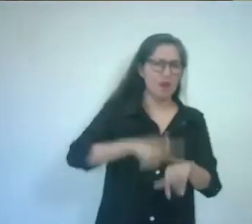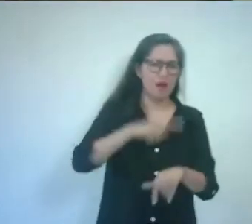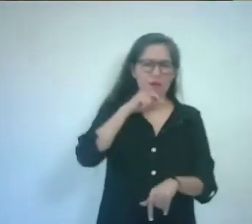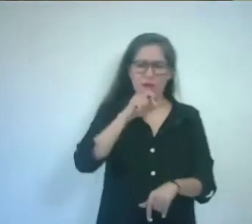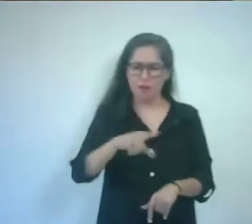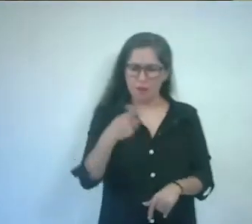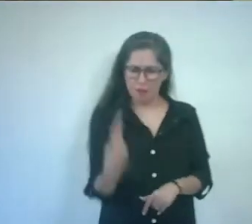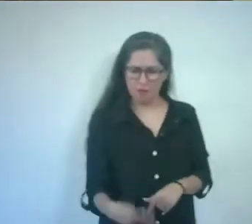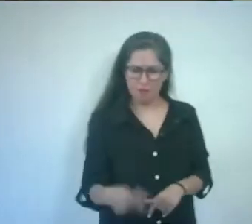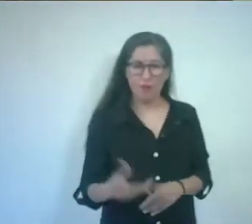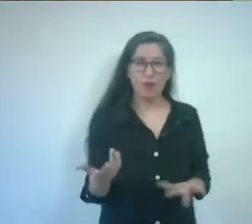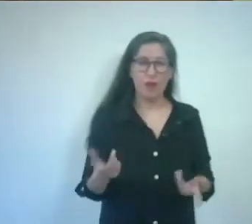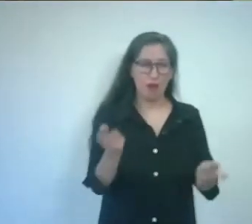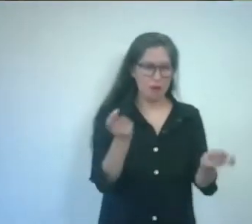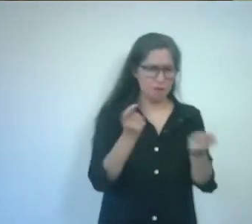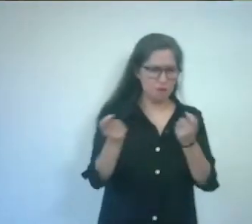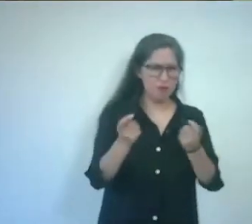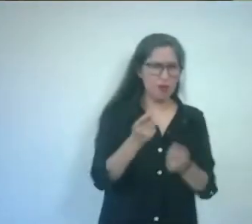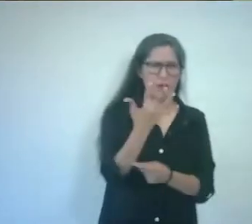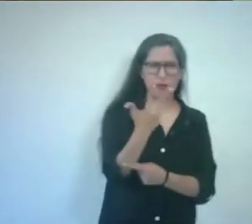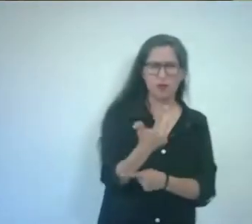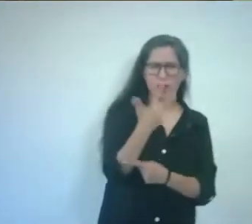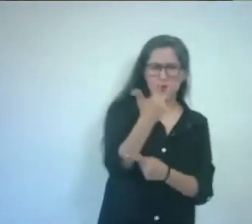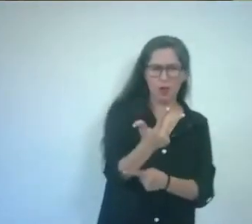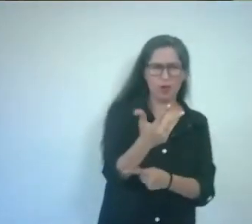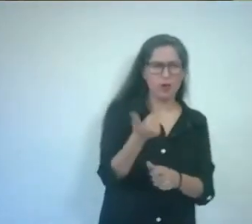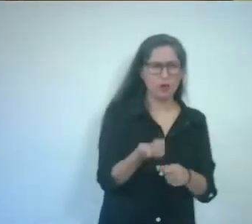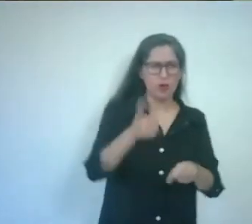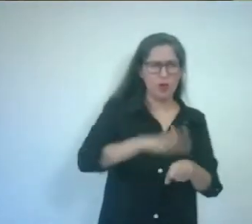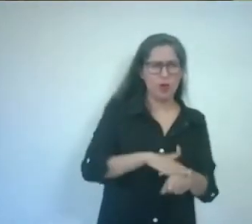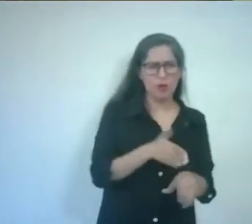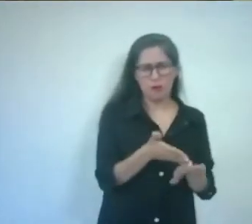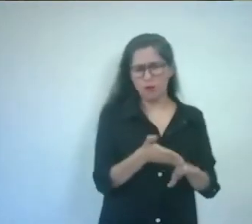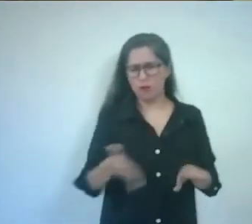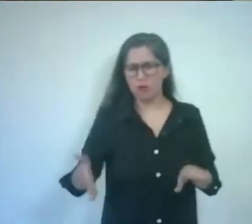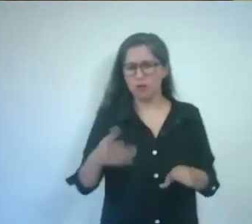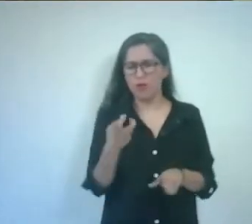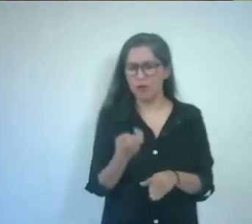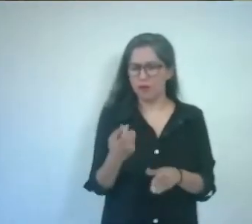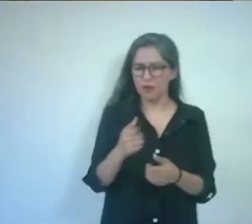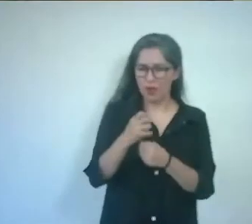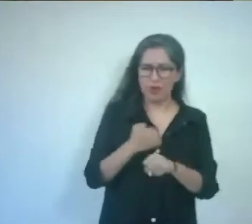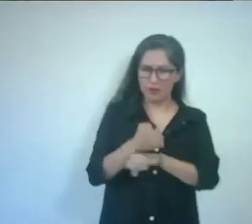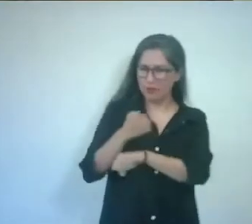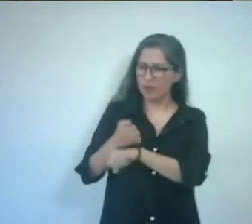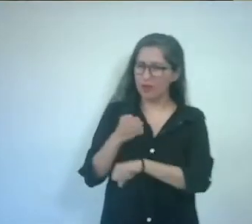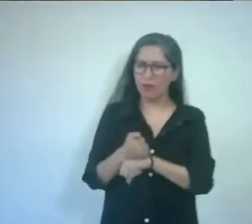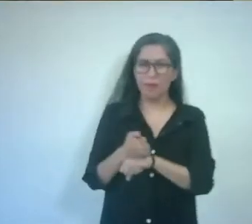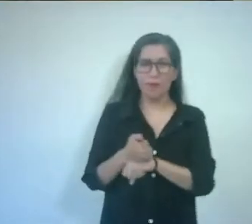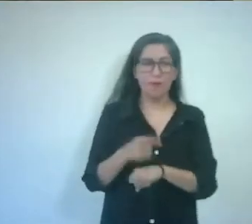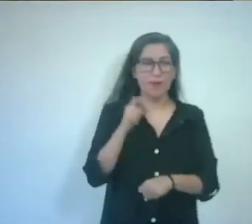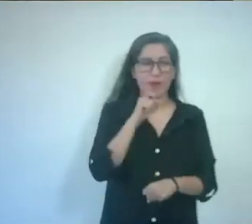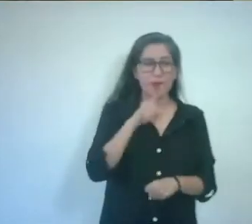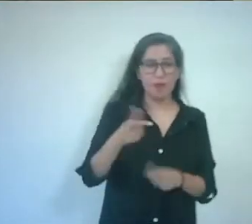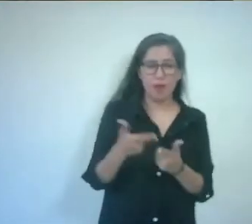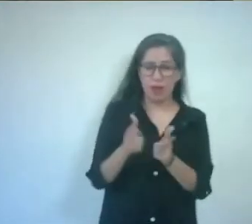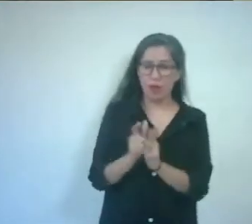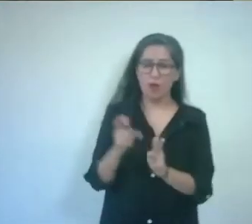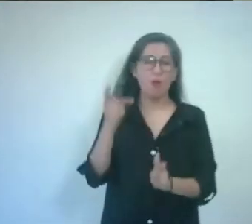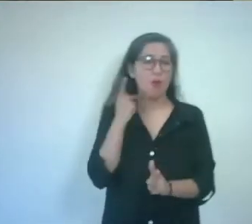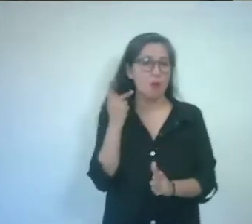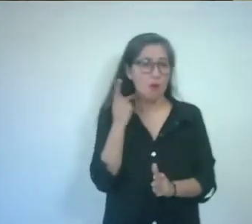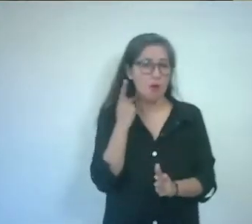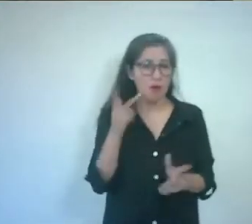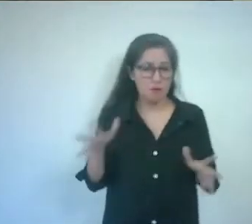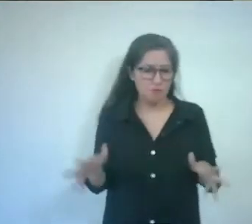llevar las riendas en cada uno de los 58 ayuntamientos que conforman nuestro estado. A los partidos políticos también los exhorto